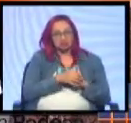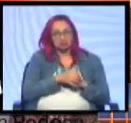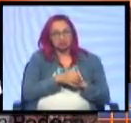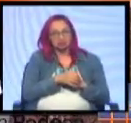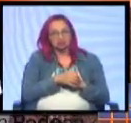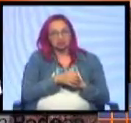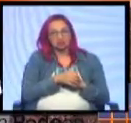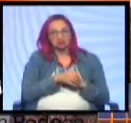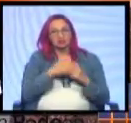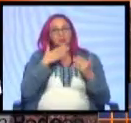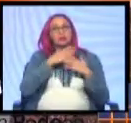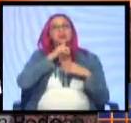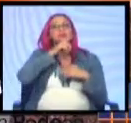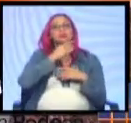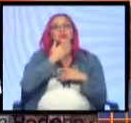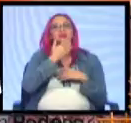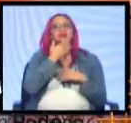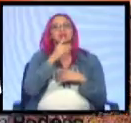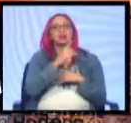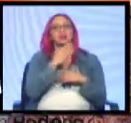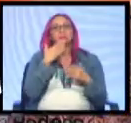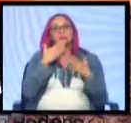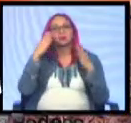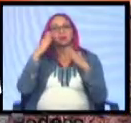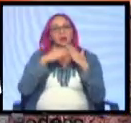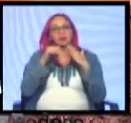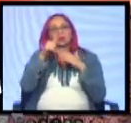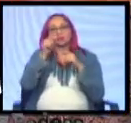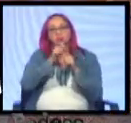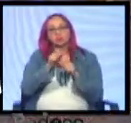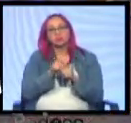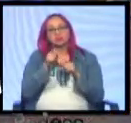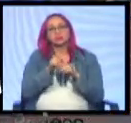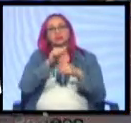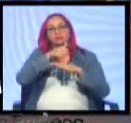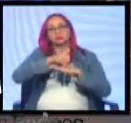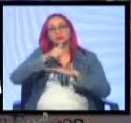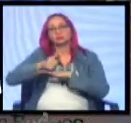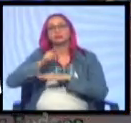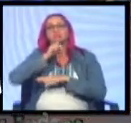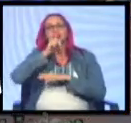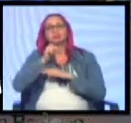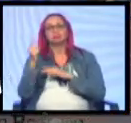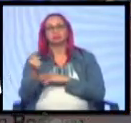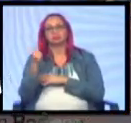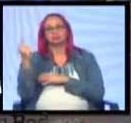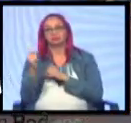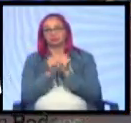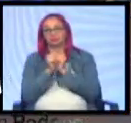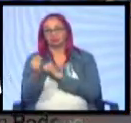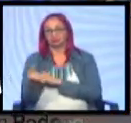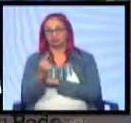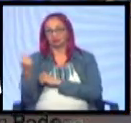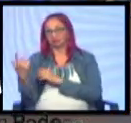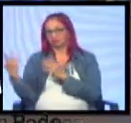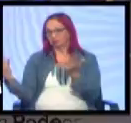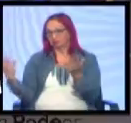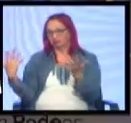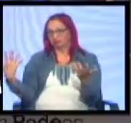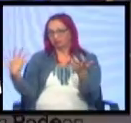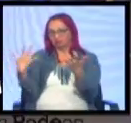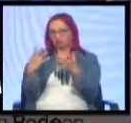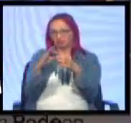Muy bien, no, muchísimas gracias, doña Delia. Algunos de los puntos que pone sobre la mesa, si son exclusividad y competencia absoluta de la